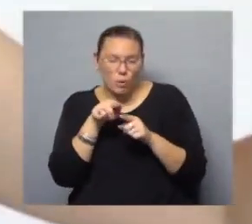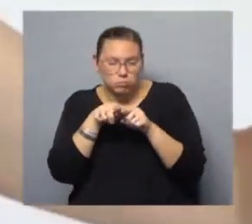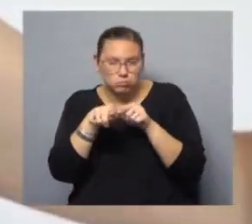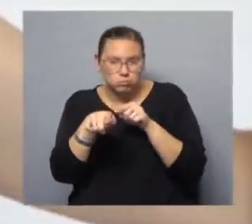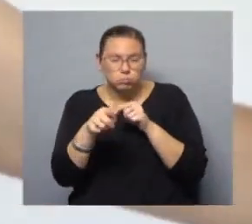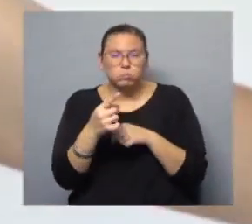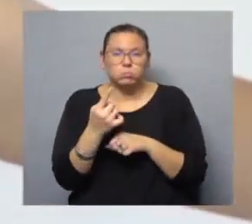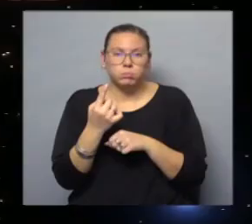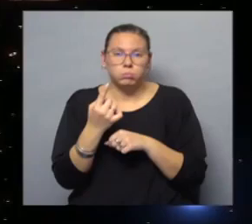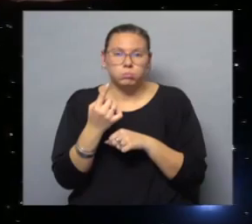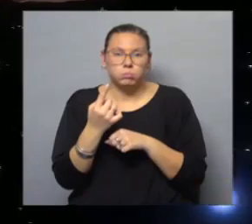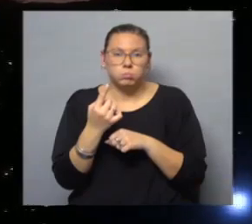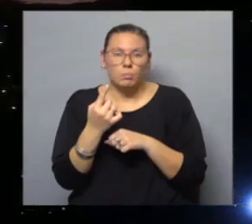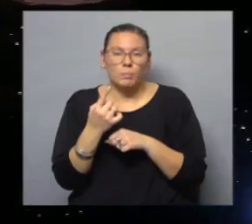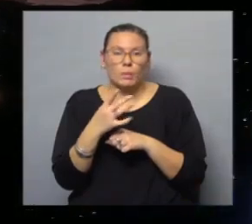un